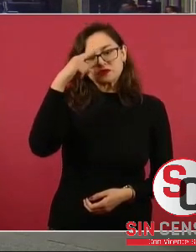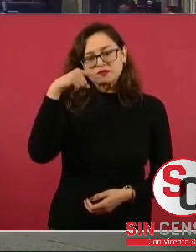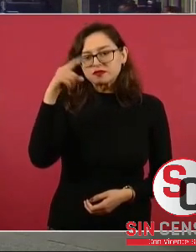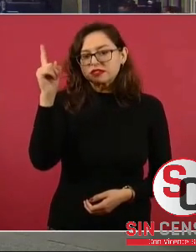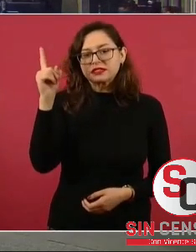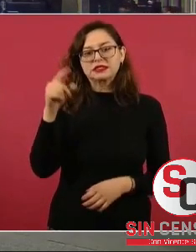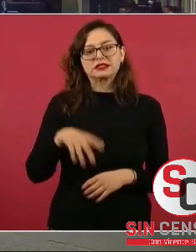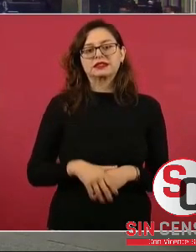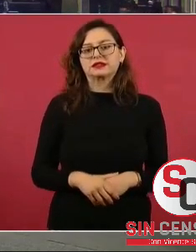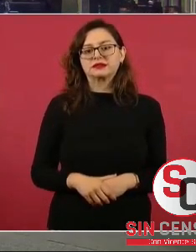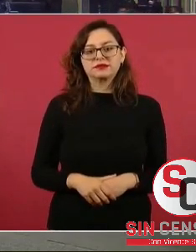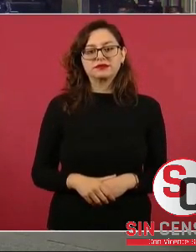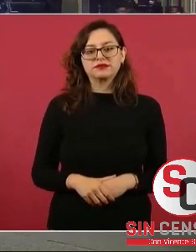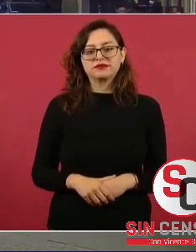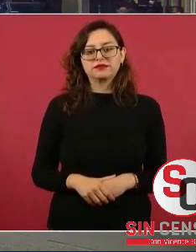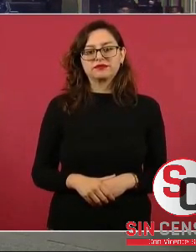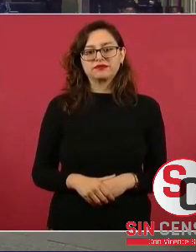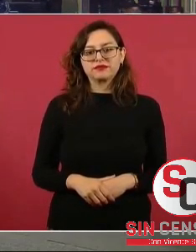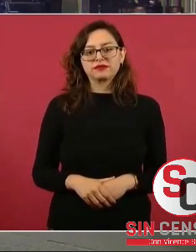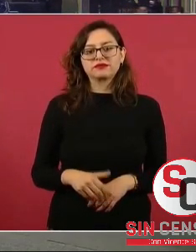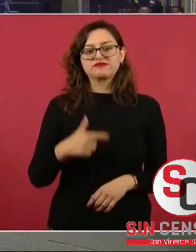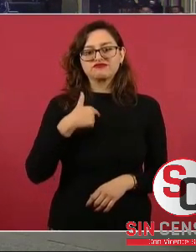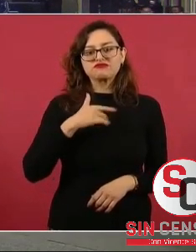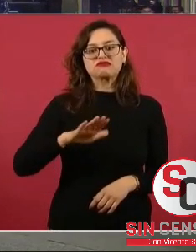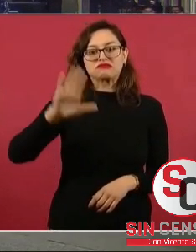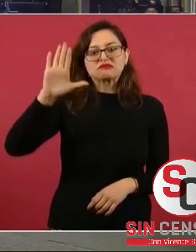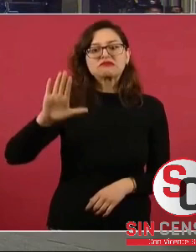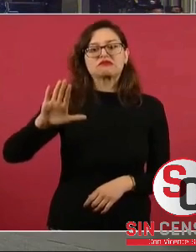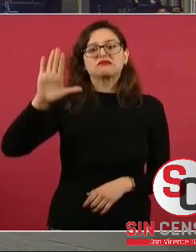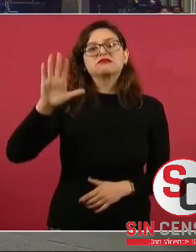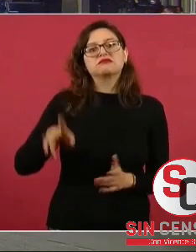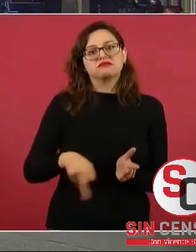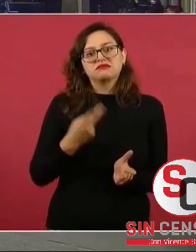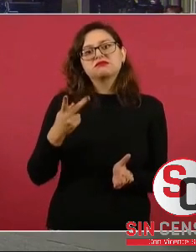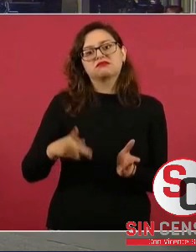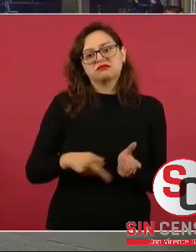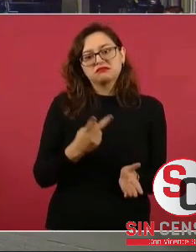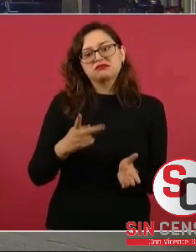no es deseoso estarle haciendo así la llamada, pero